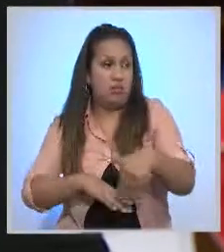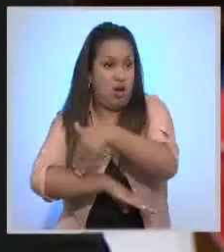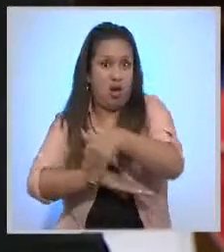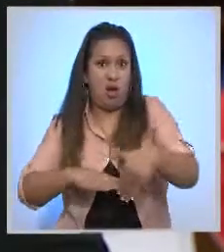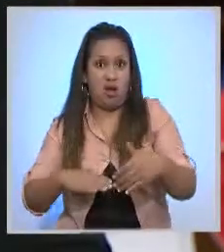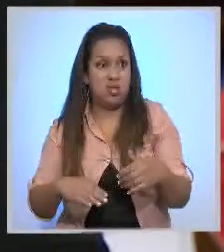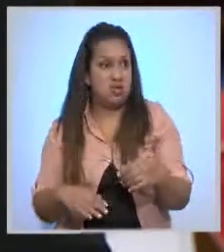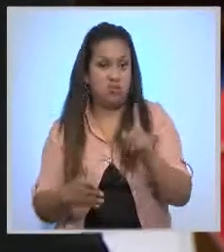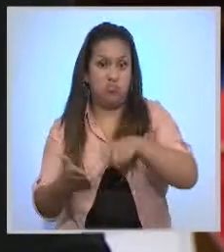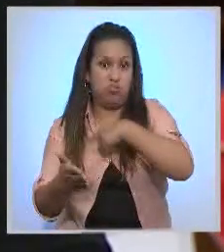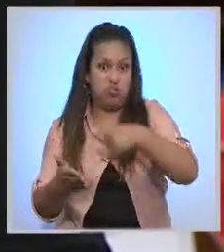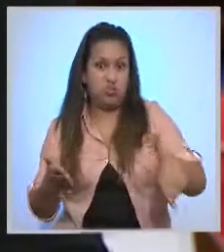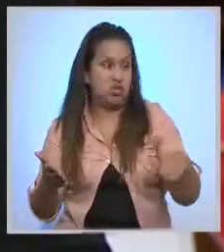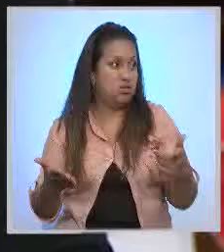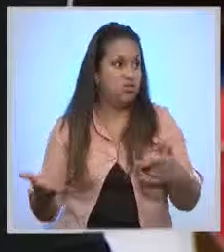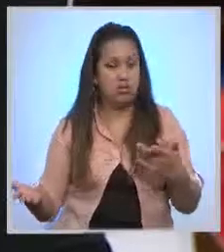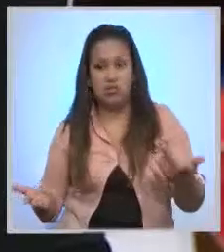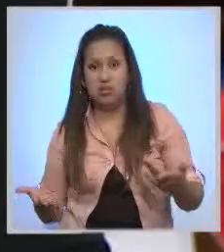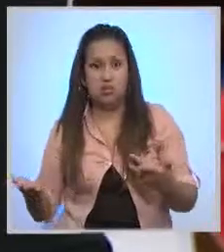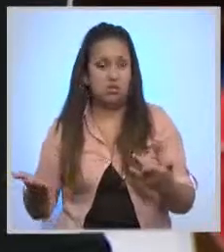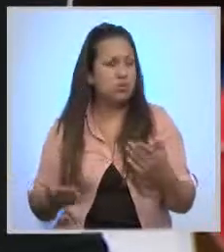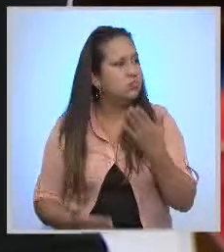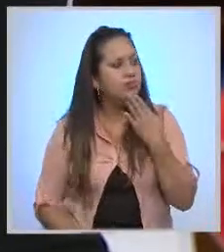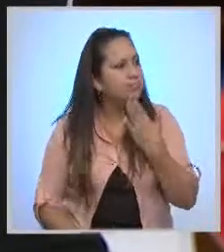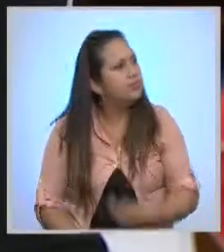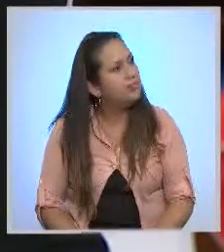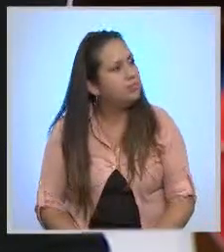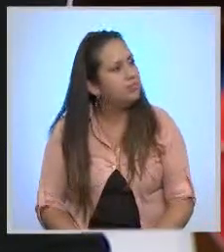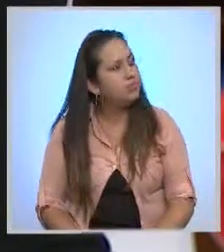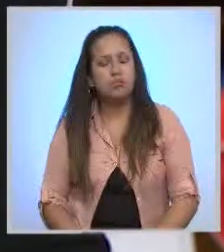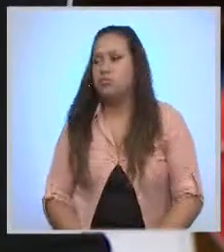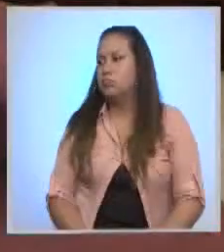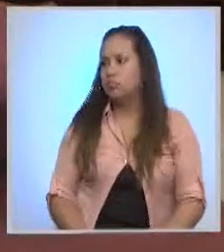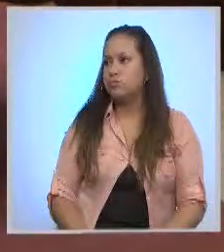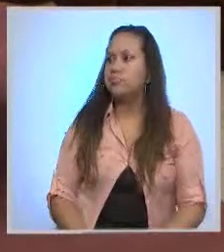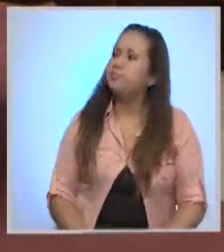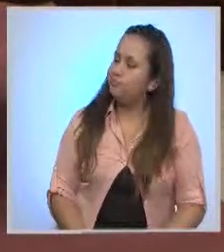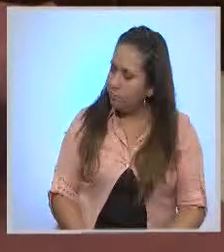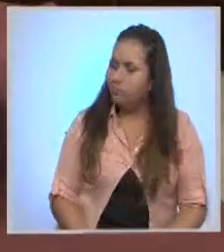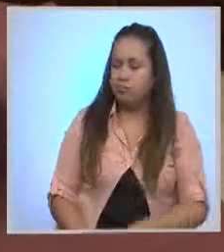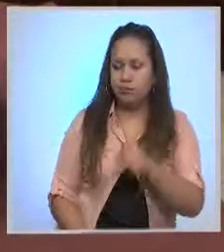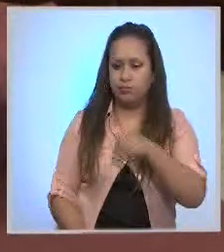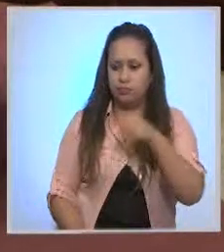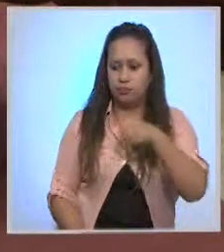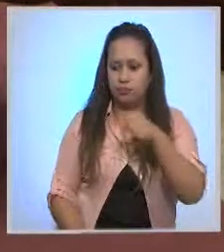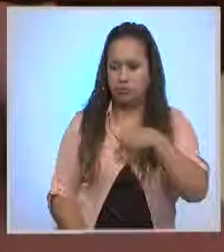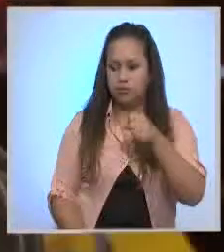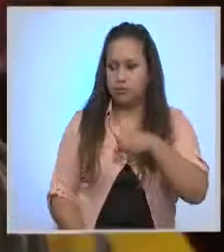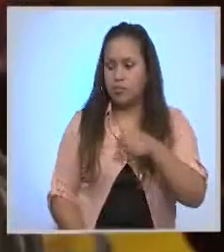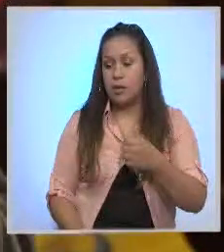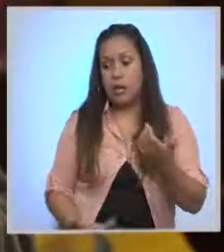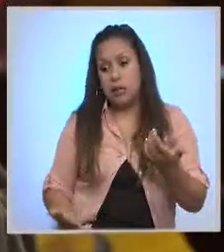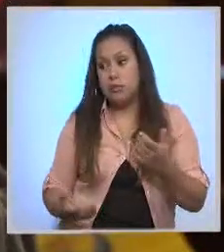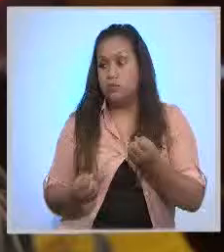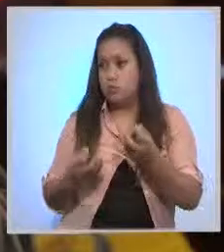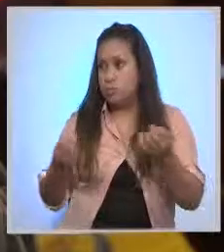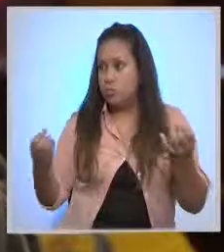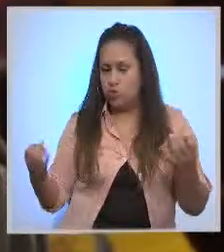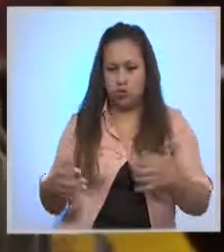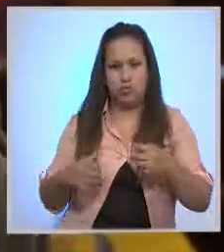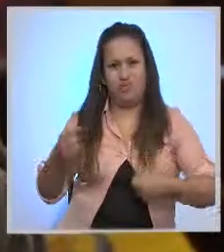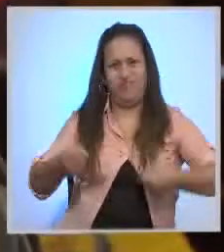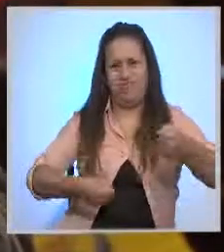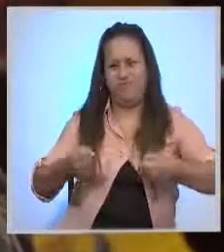cerradas se establecieron varios perímetros un poco conocer los detalles bueno por esta situación de que nosotros tuvimos conocimiento de que miles de vehículos